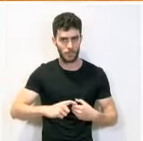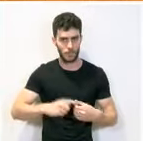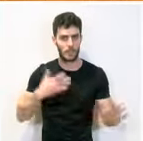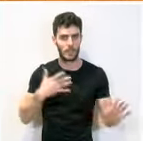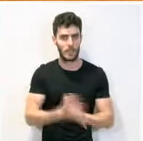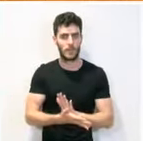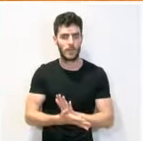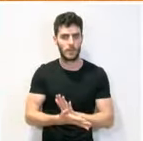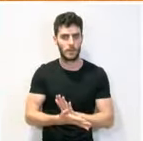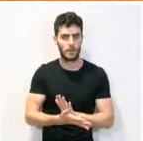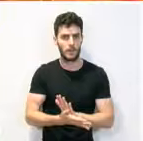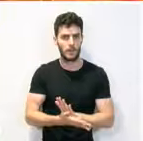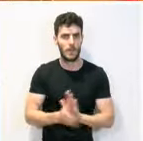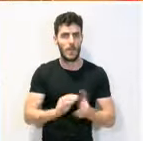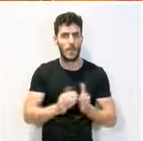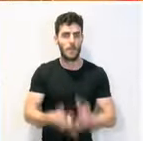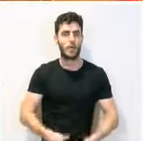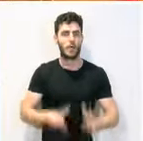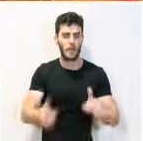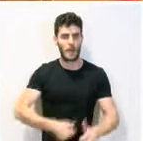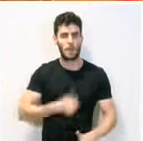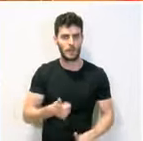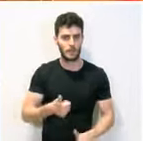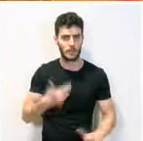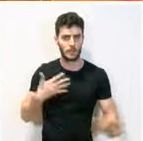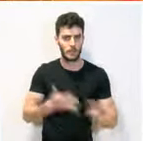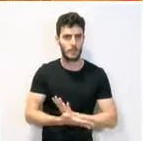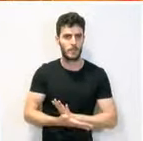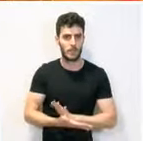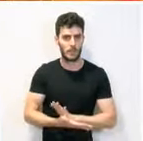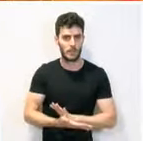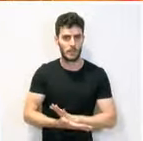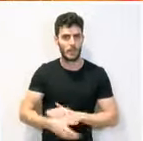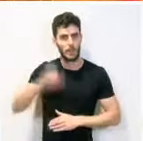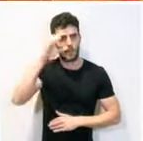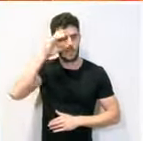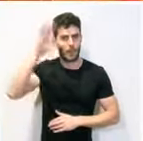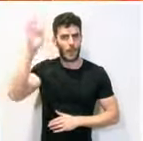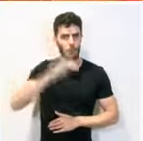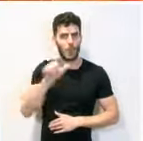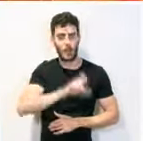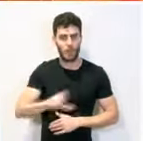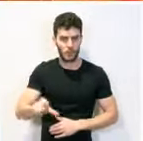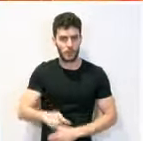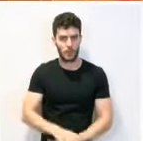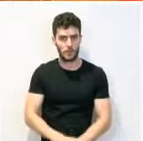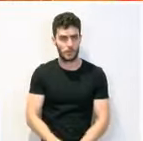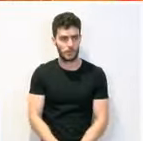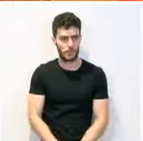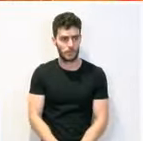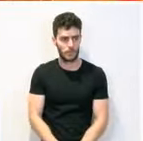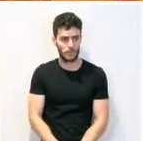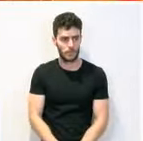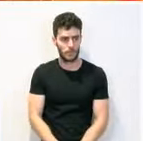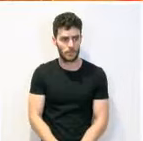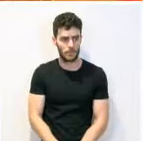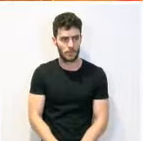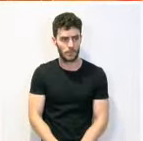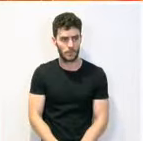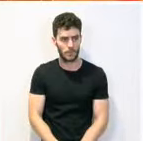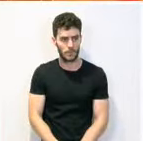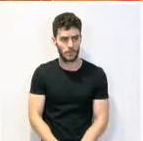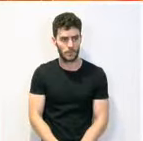implican aumentar la democracia, implican escuchar a la gente. En ese sentido